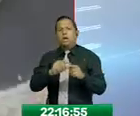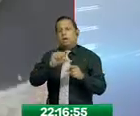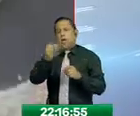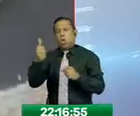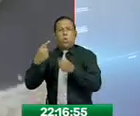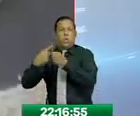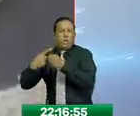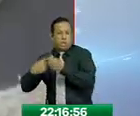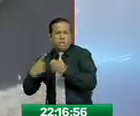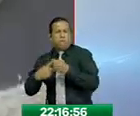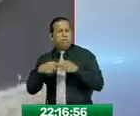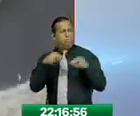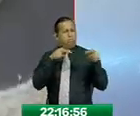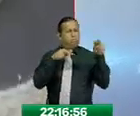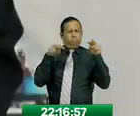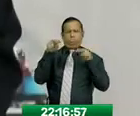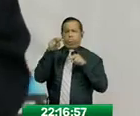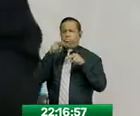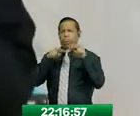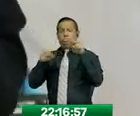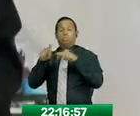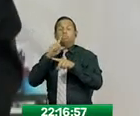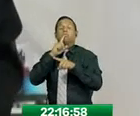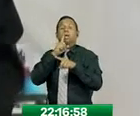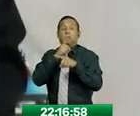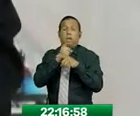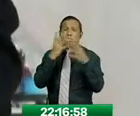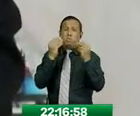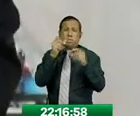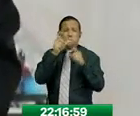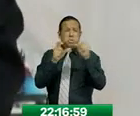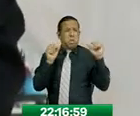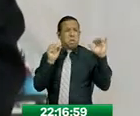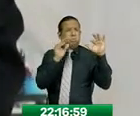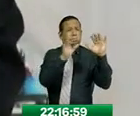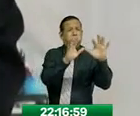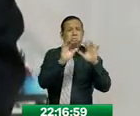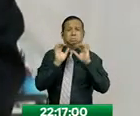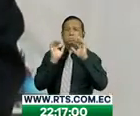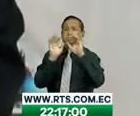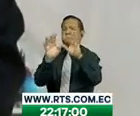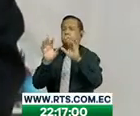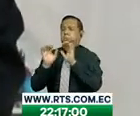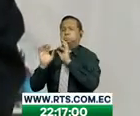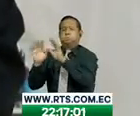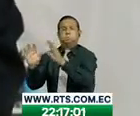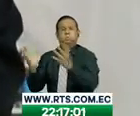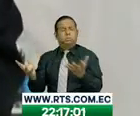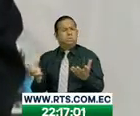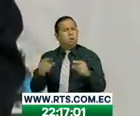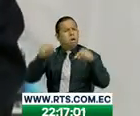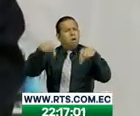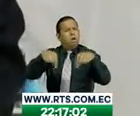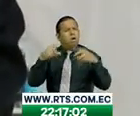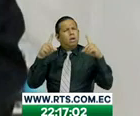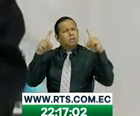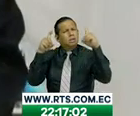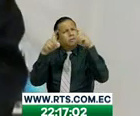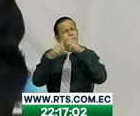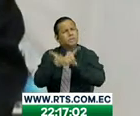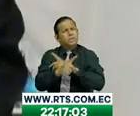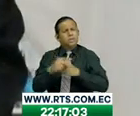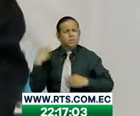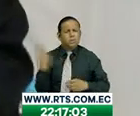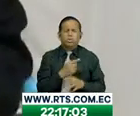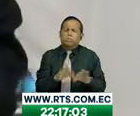de Quito. Así lo confirmó el director nacional de esa institución, Juan Zapata. La crisis la tenemos que vencer juntos, tenemos que hacer un